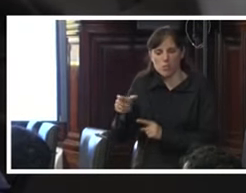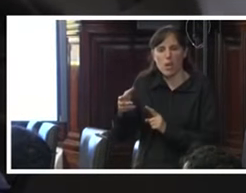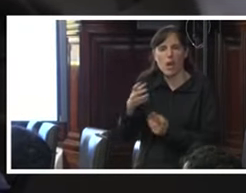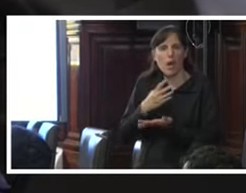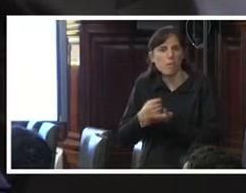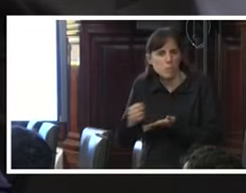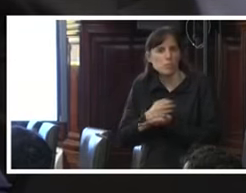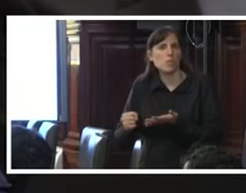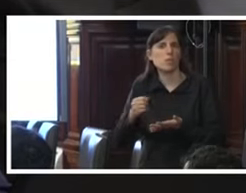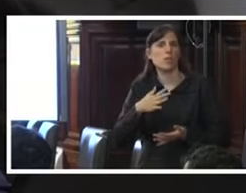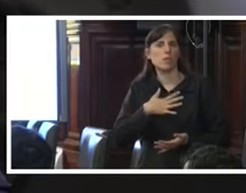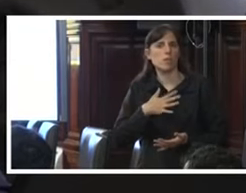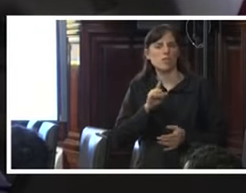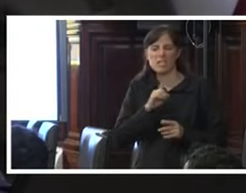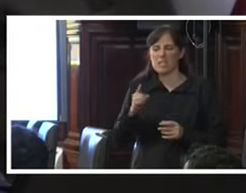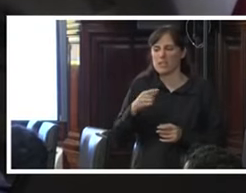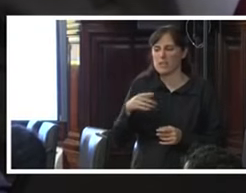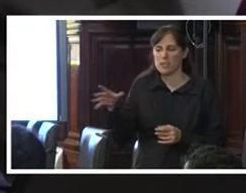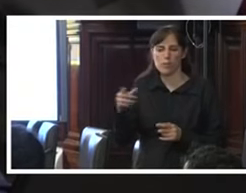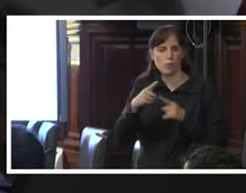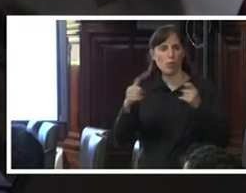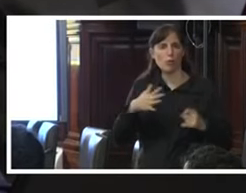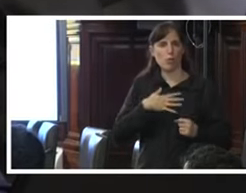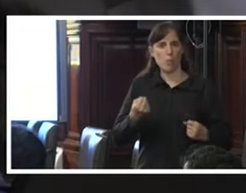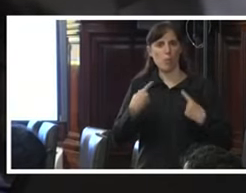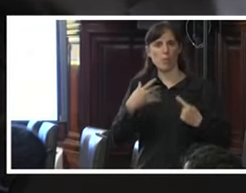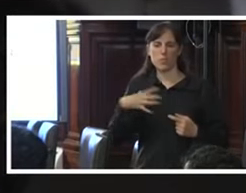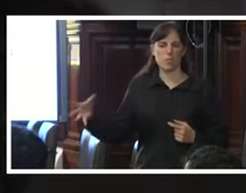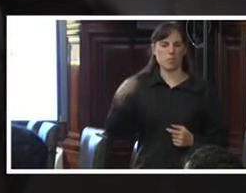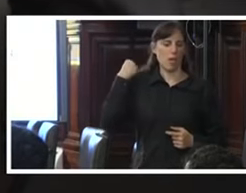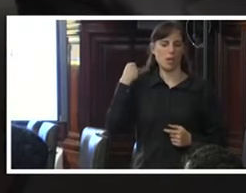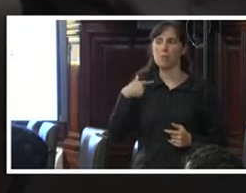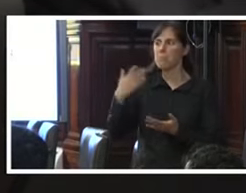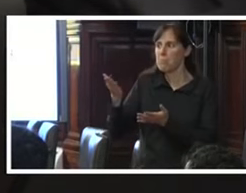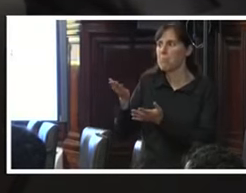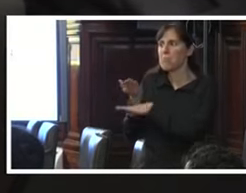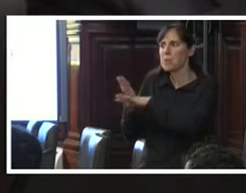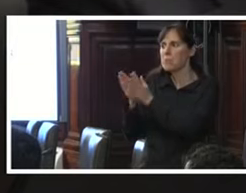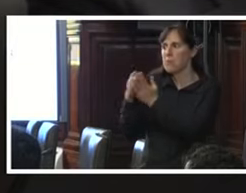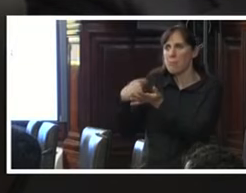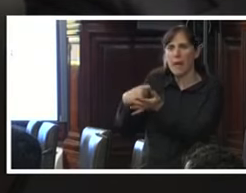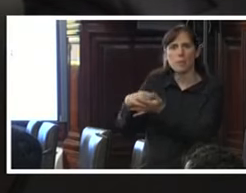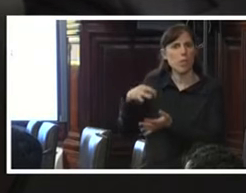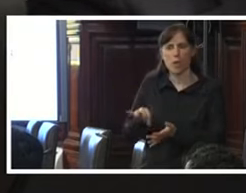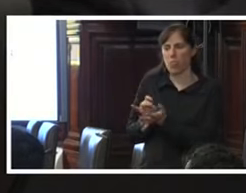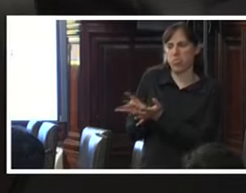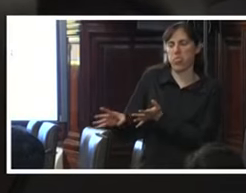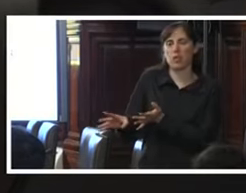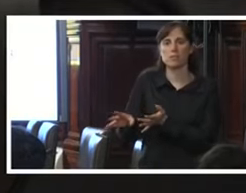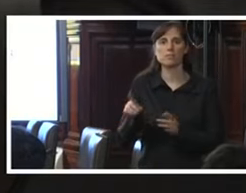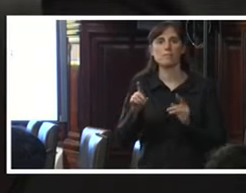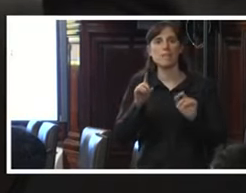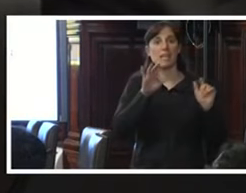expulsados y despojados de sus pertenencias cuando solicitan el pago correspondiente de sus salarios 7 de cada 10 adultos